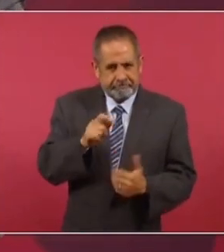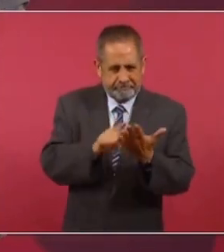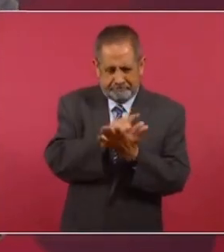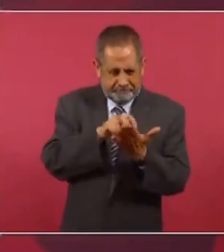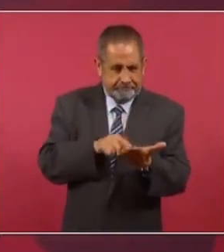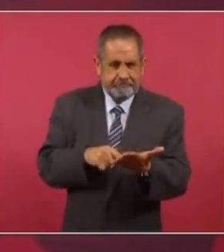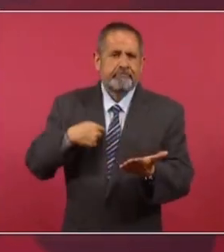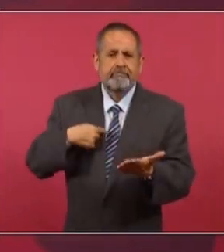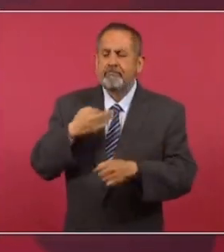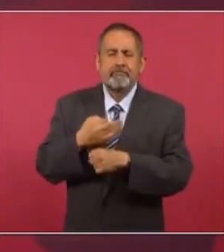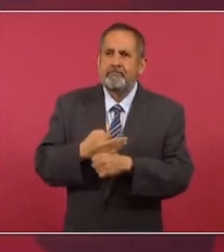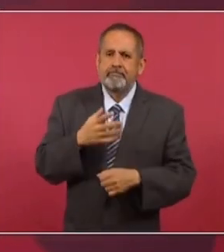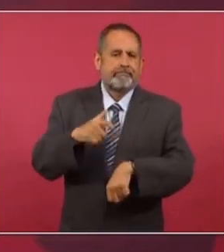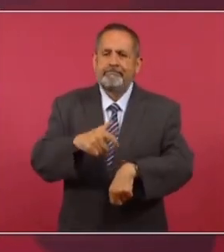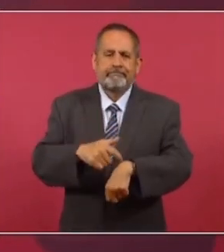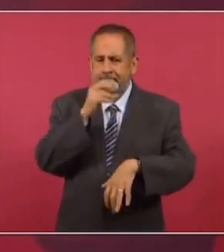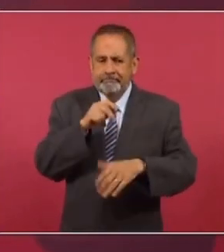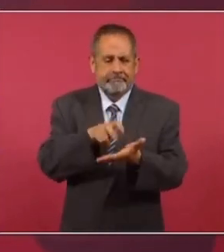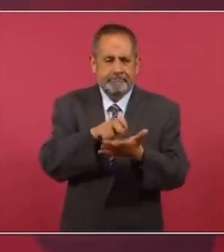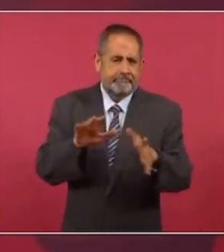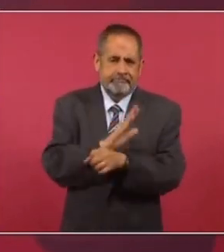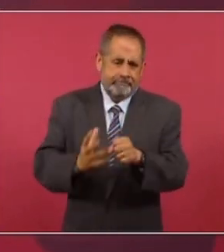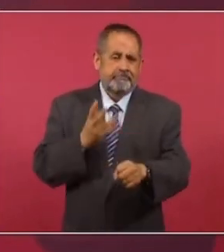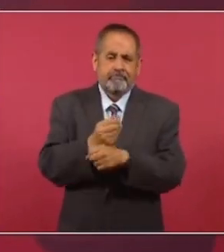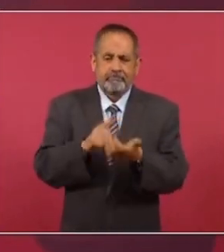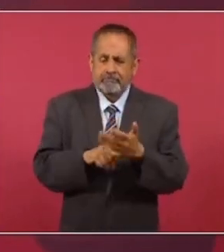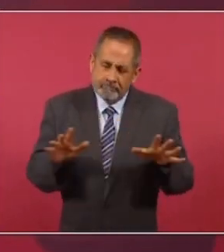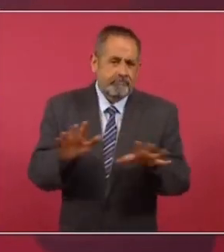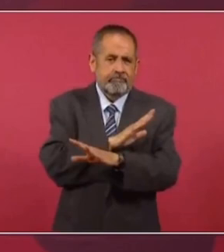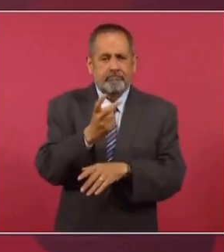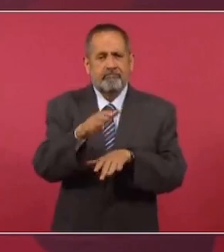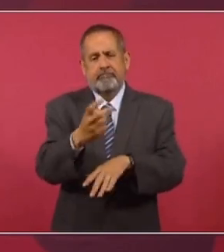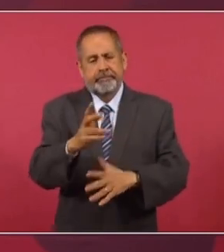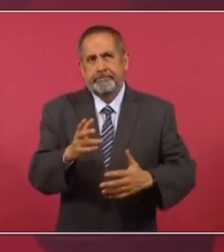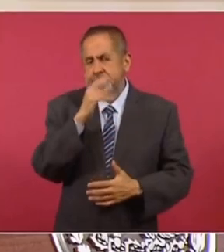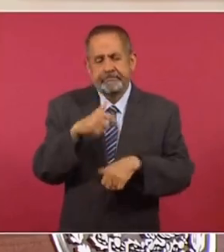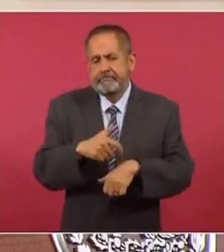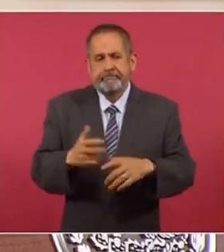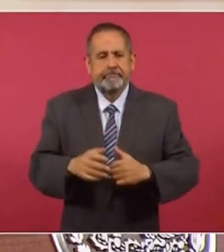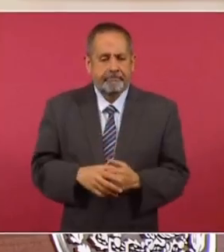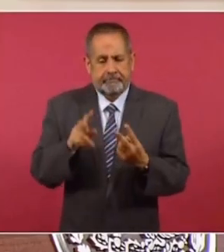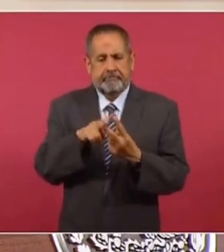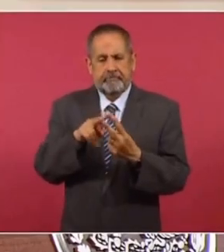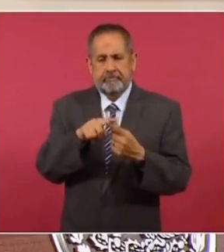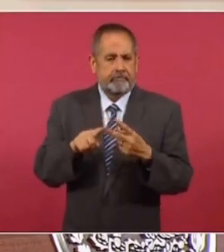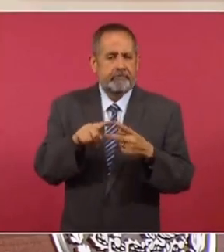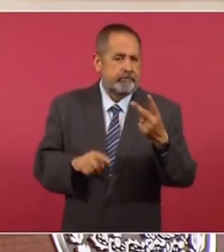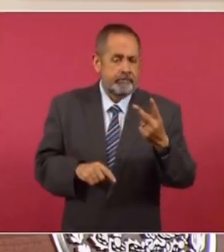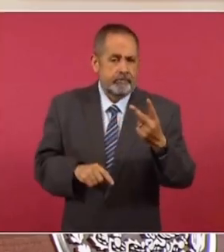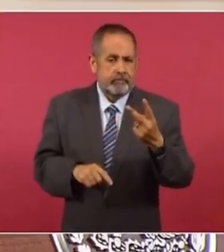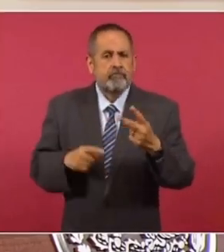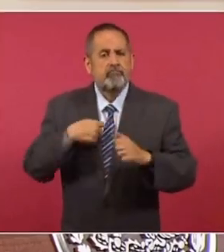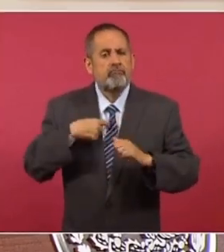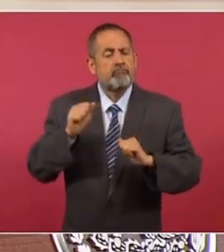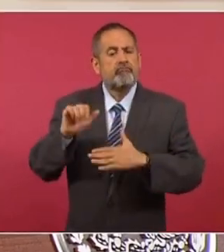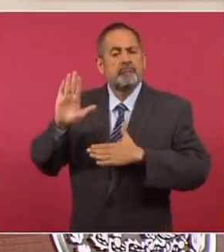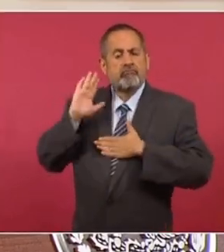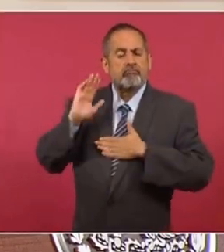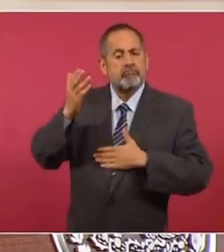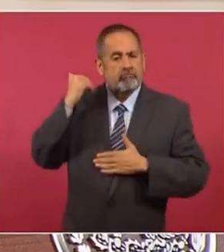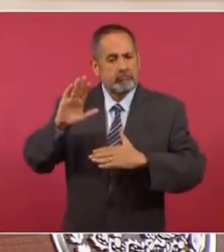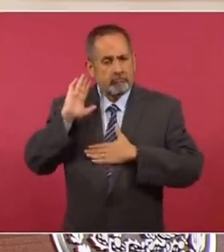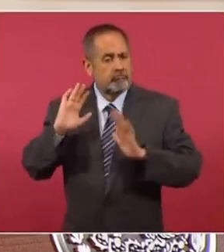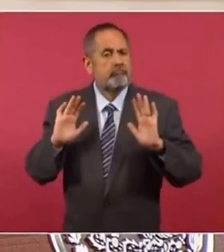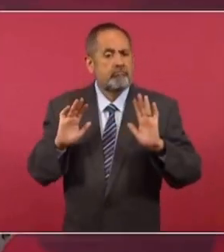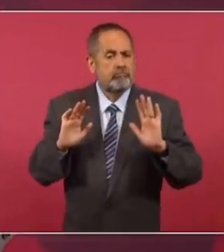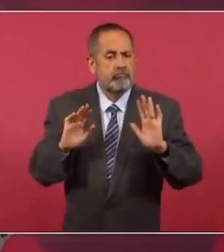ya no voy a poder llevar a cabo una reforma en esta materia por dos razones. Una, porque hice el compromiso